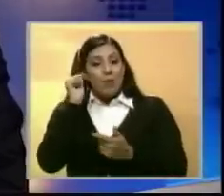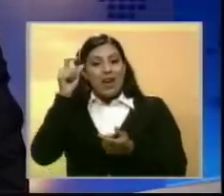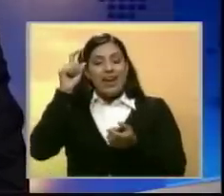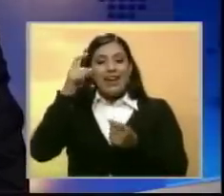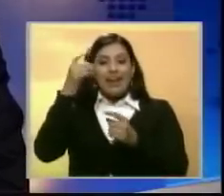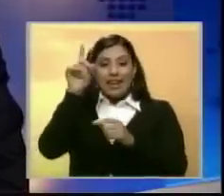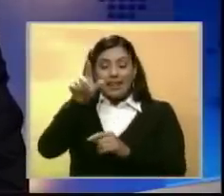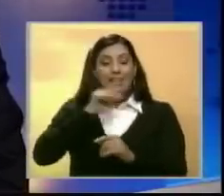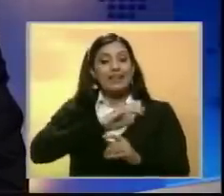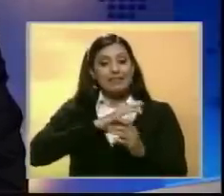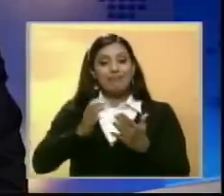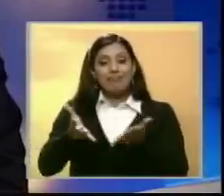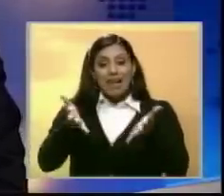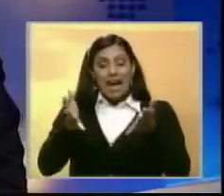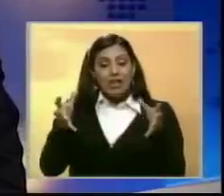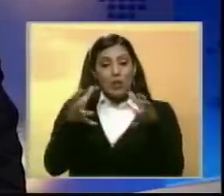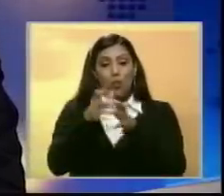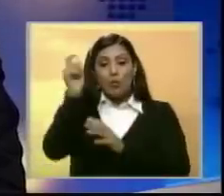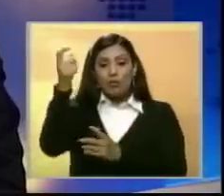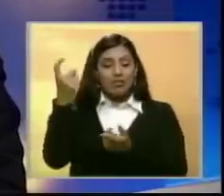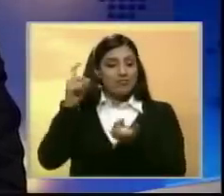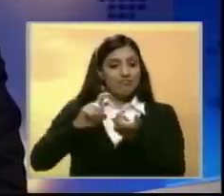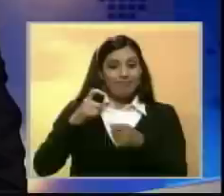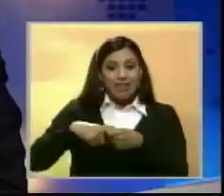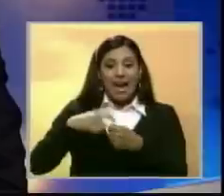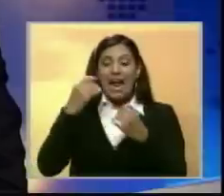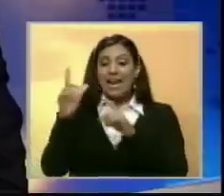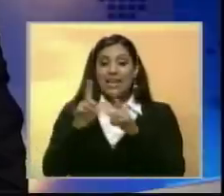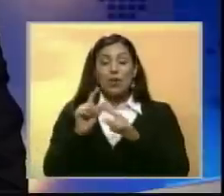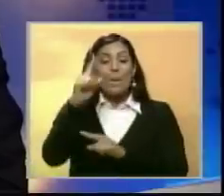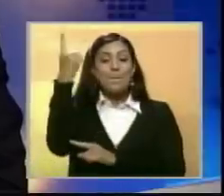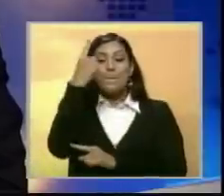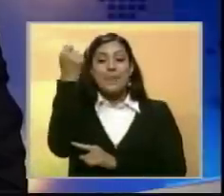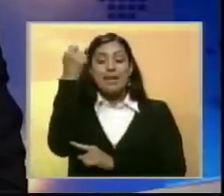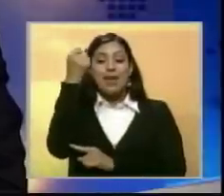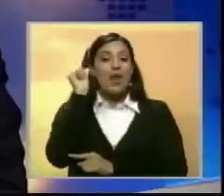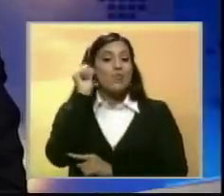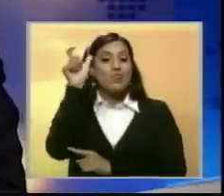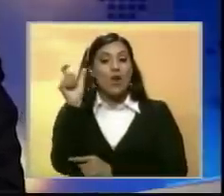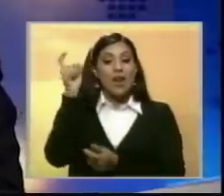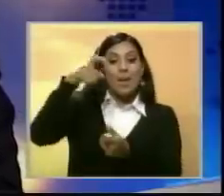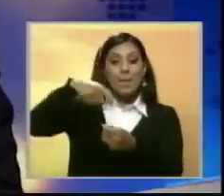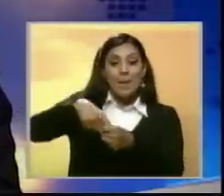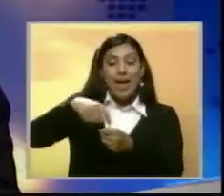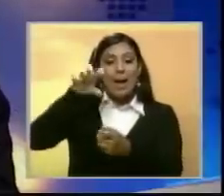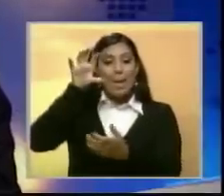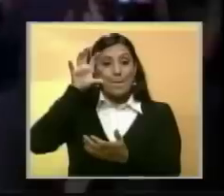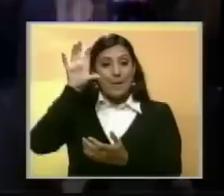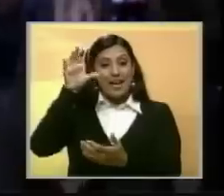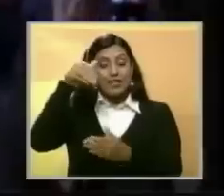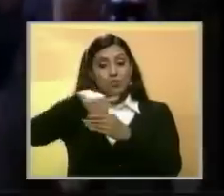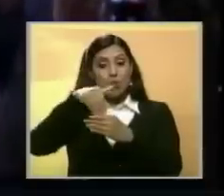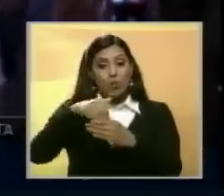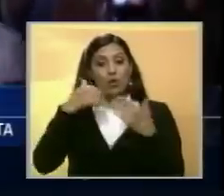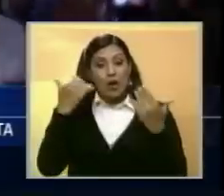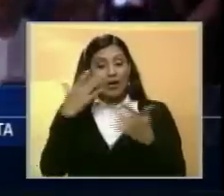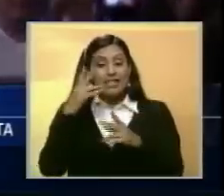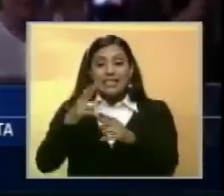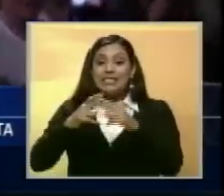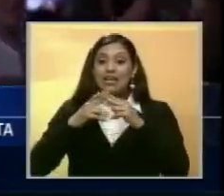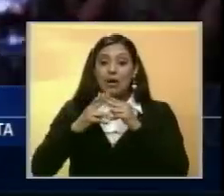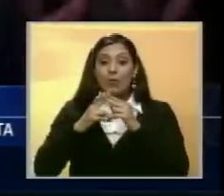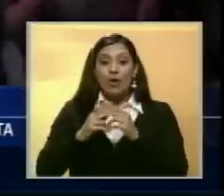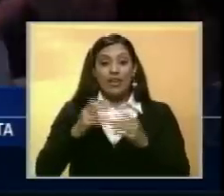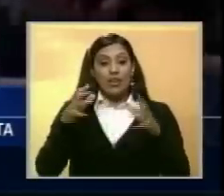delegados necesarios para asegurar su candidatura, convirtiéndose así en la primera mujer en ser aspirante a las elecciones de su país. Tras conocerse los resultados